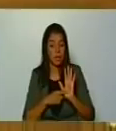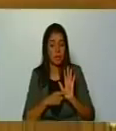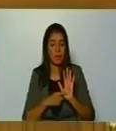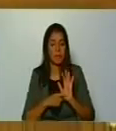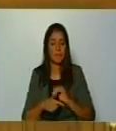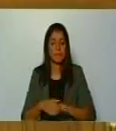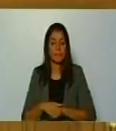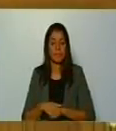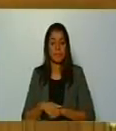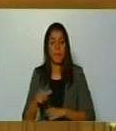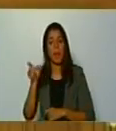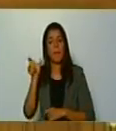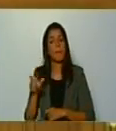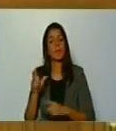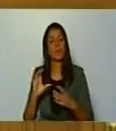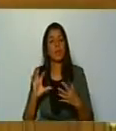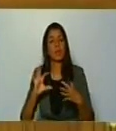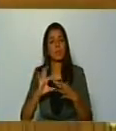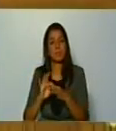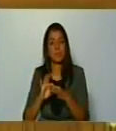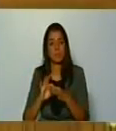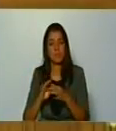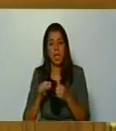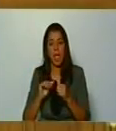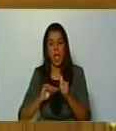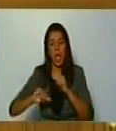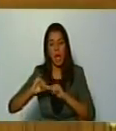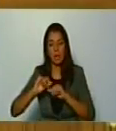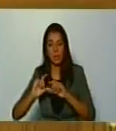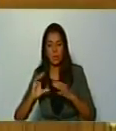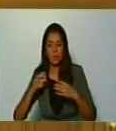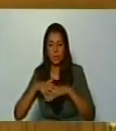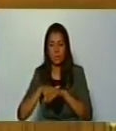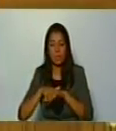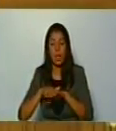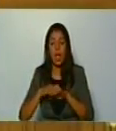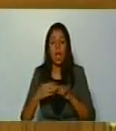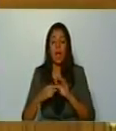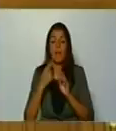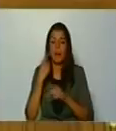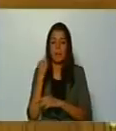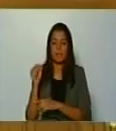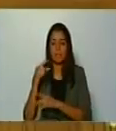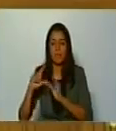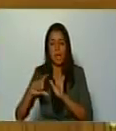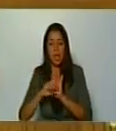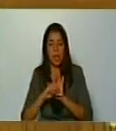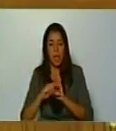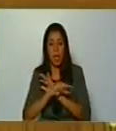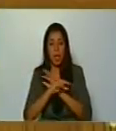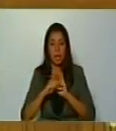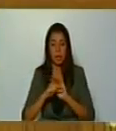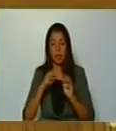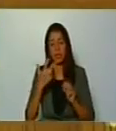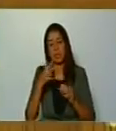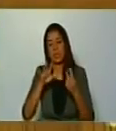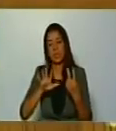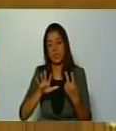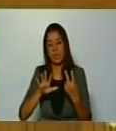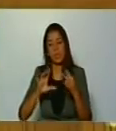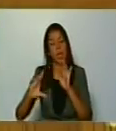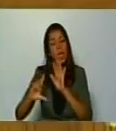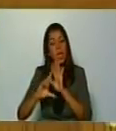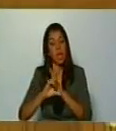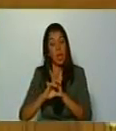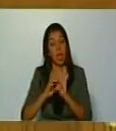Asociación para delinquir, previsto y sancionado en el artículo 37 de la Ley Orgánica contra la Delincuencia